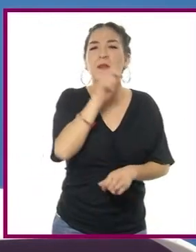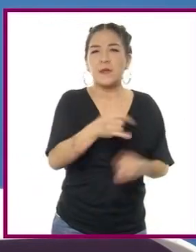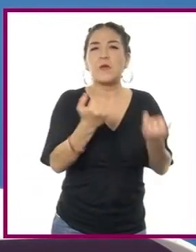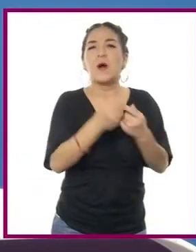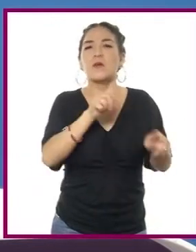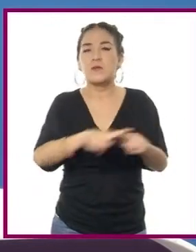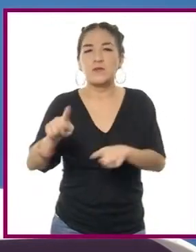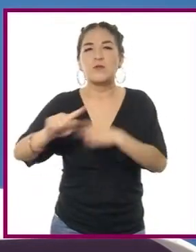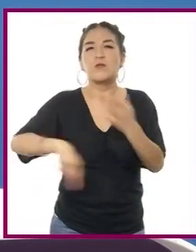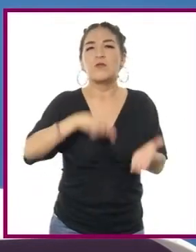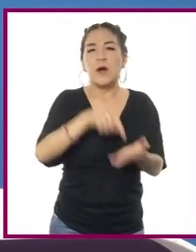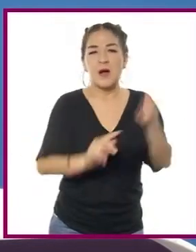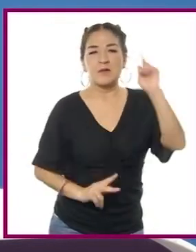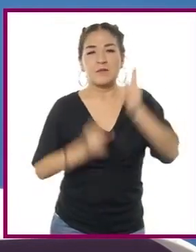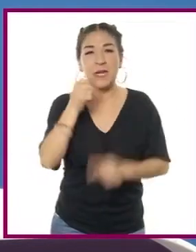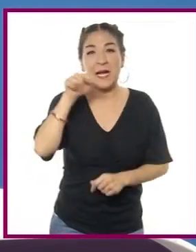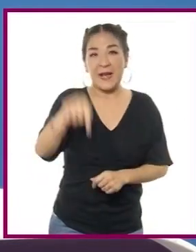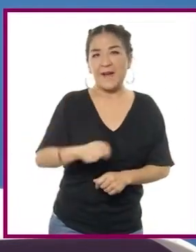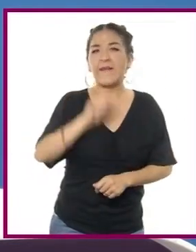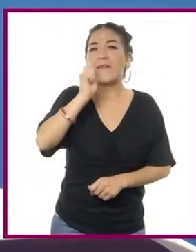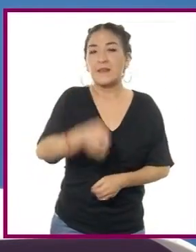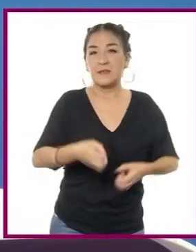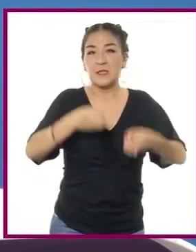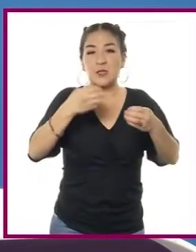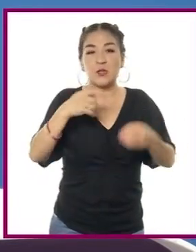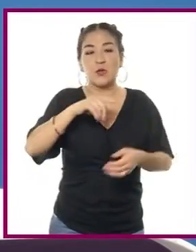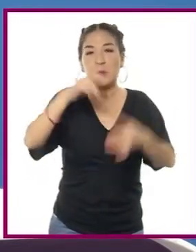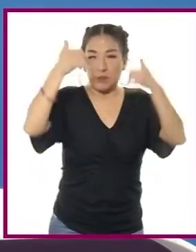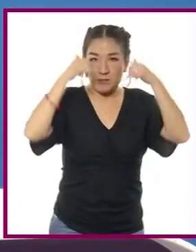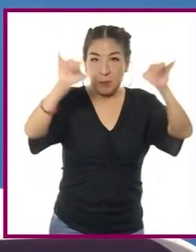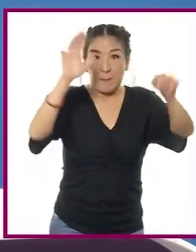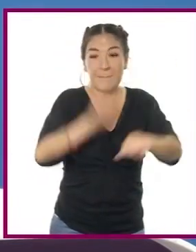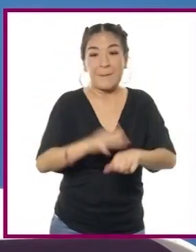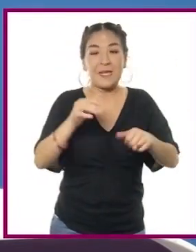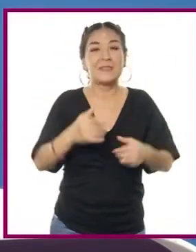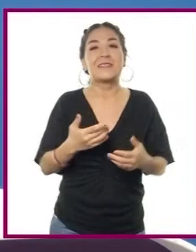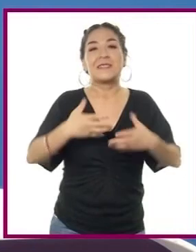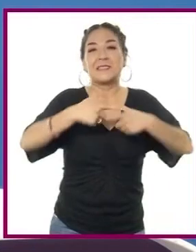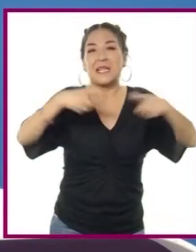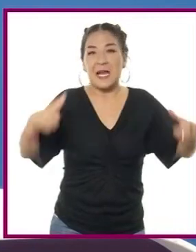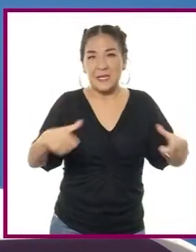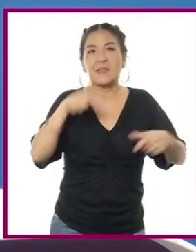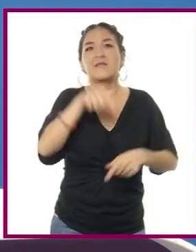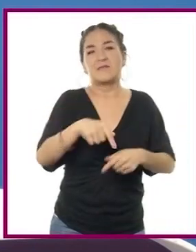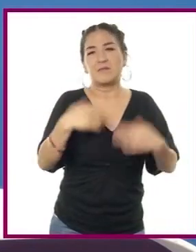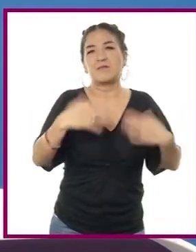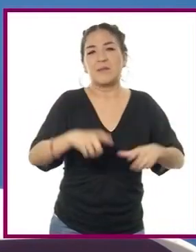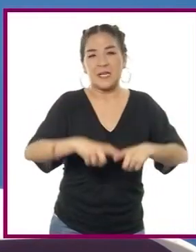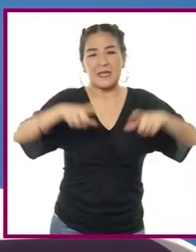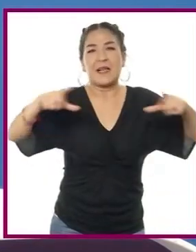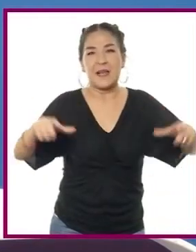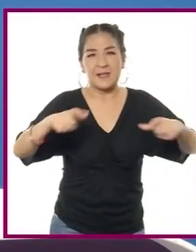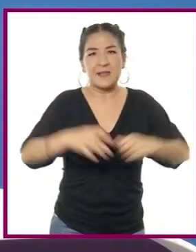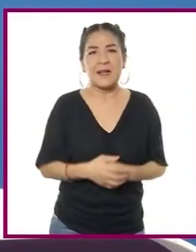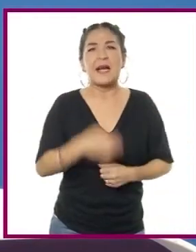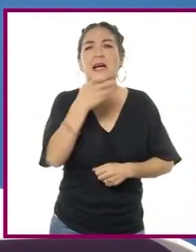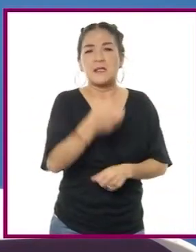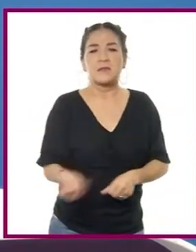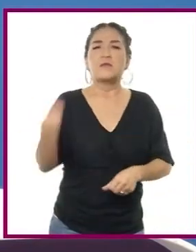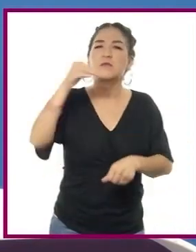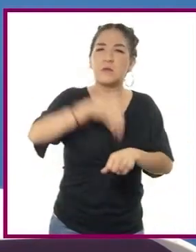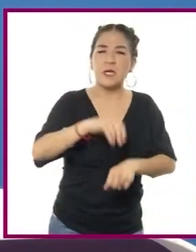de pastizales que en el caso de las haciendas de ganado mayor llegaba a ser enorme. A esto se podían